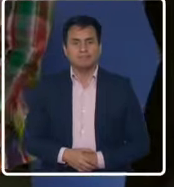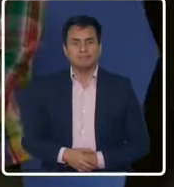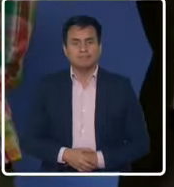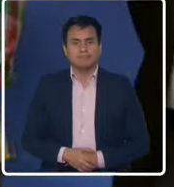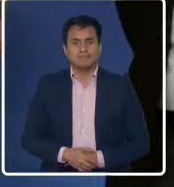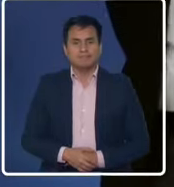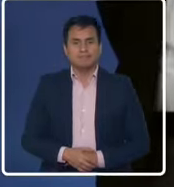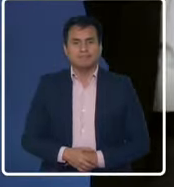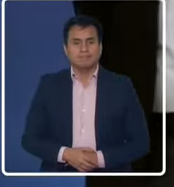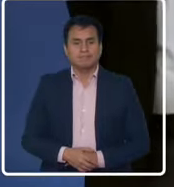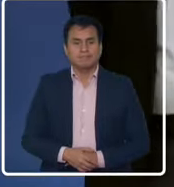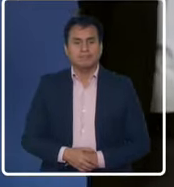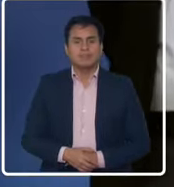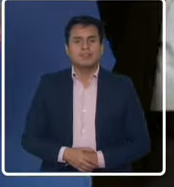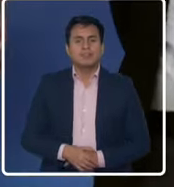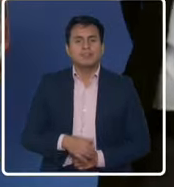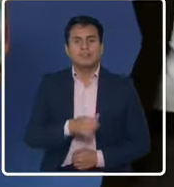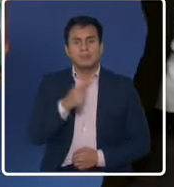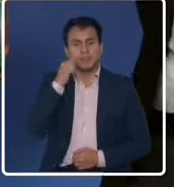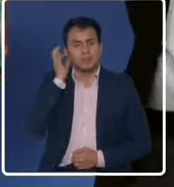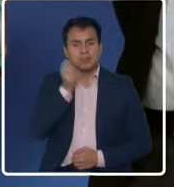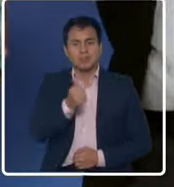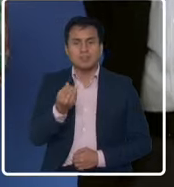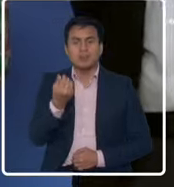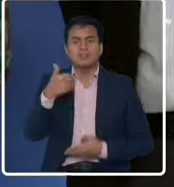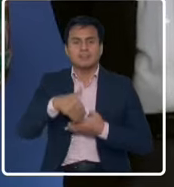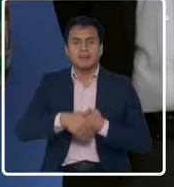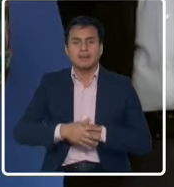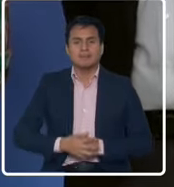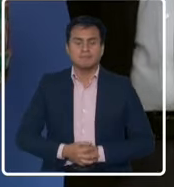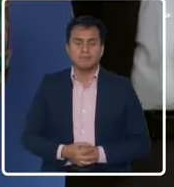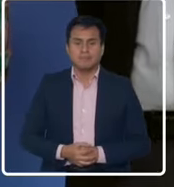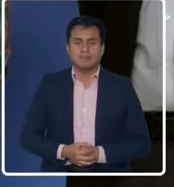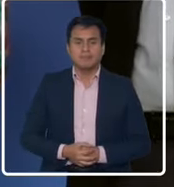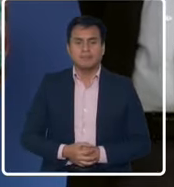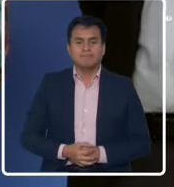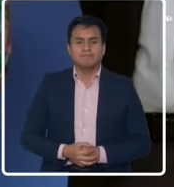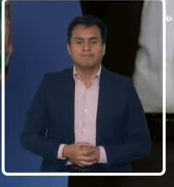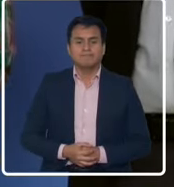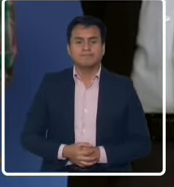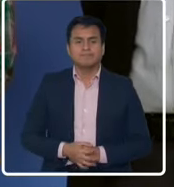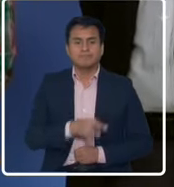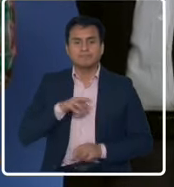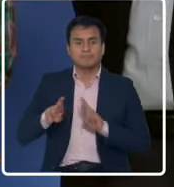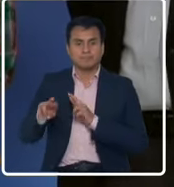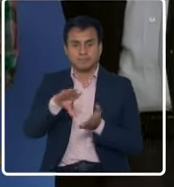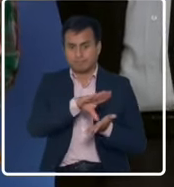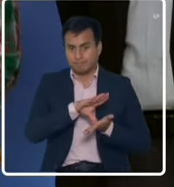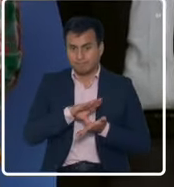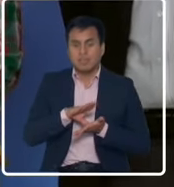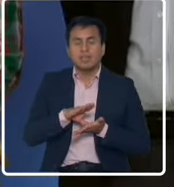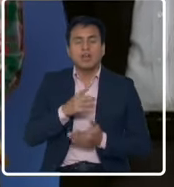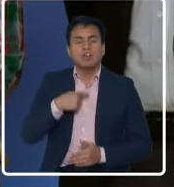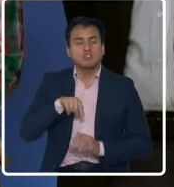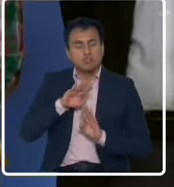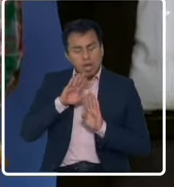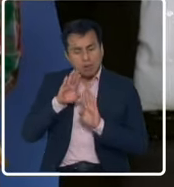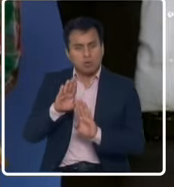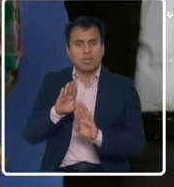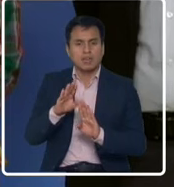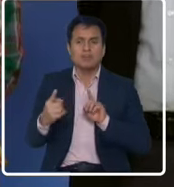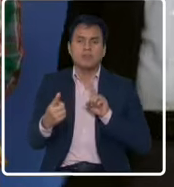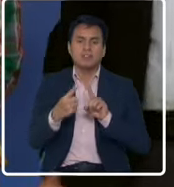litio tengan todas y todos ustedes Muy buenas tardes como cancillería hemos estado apoyando